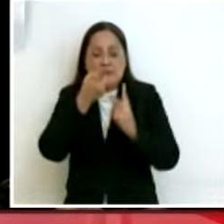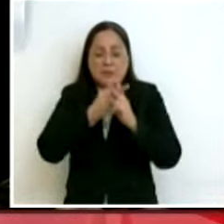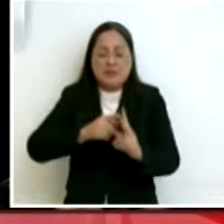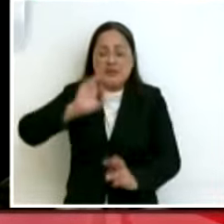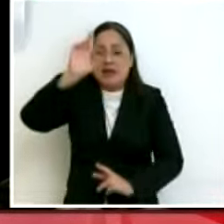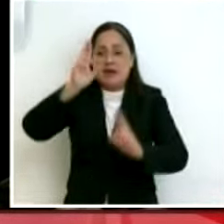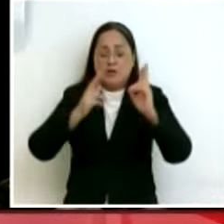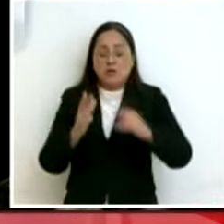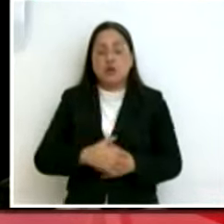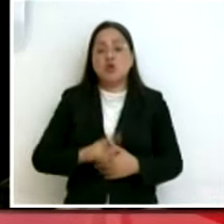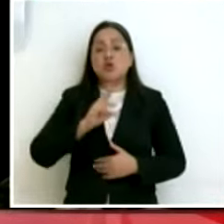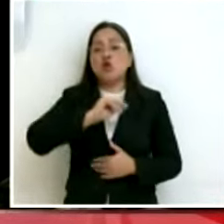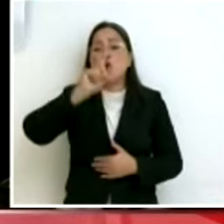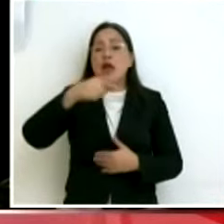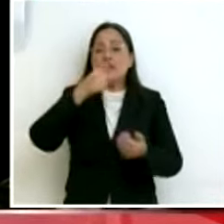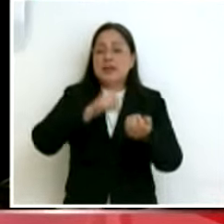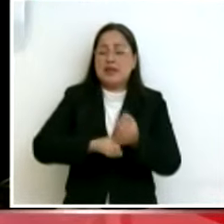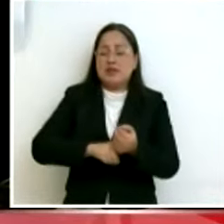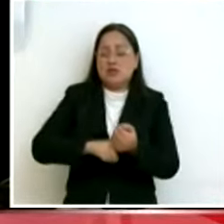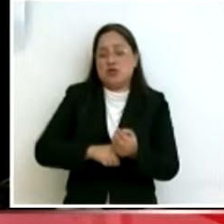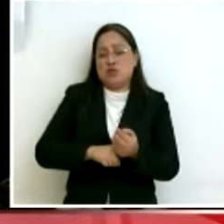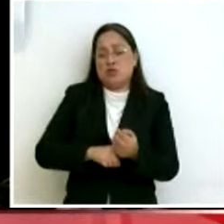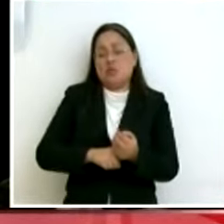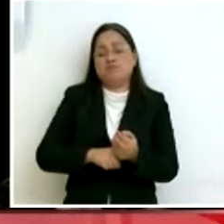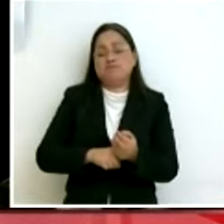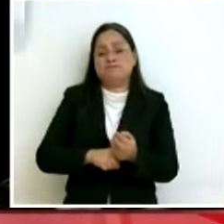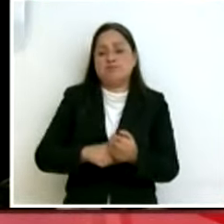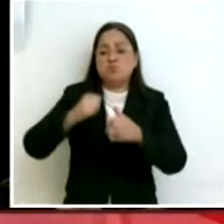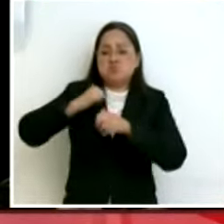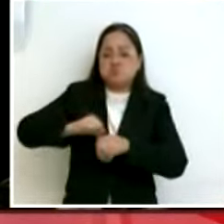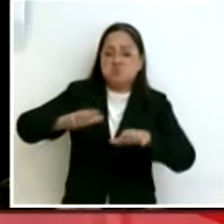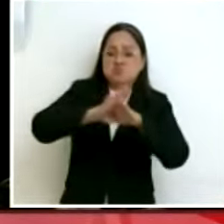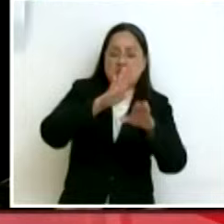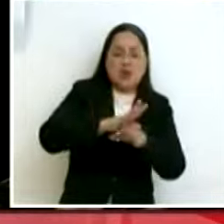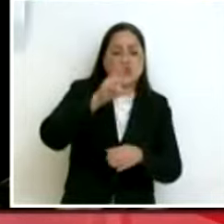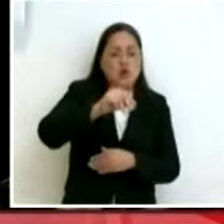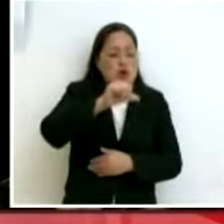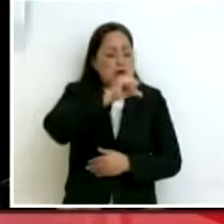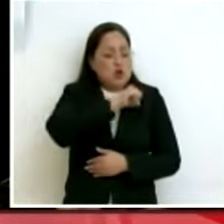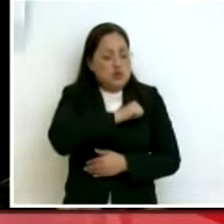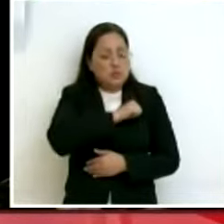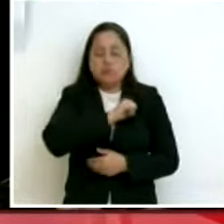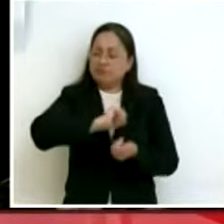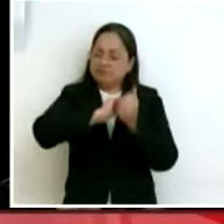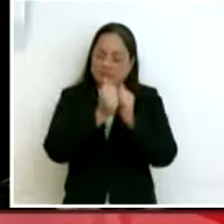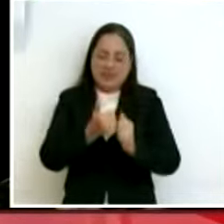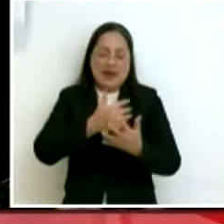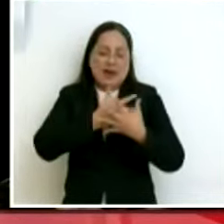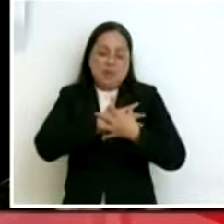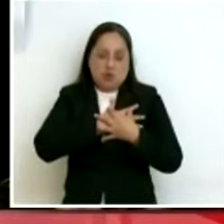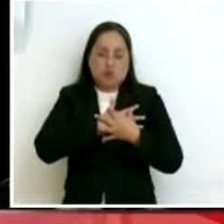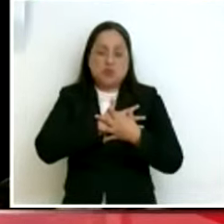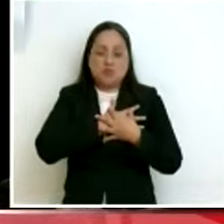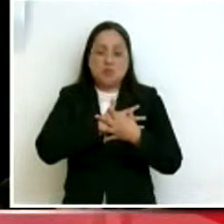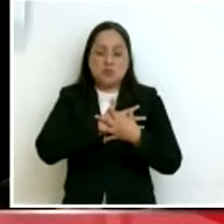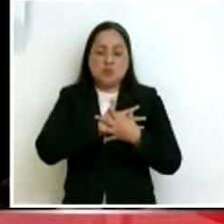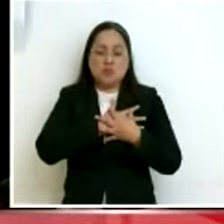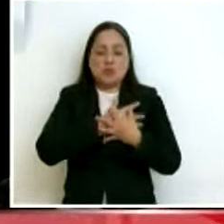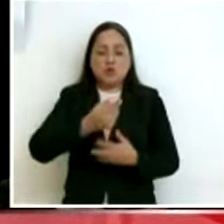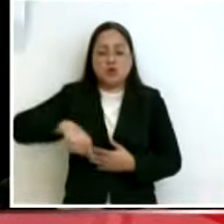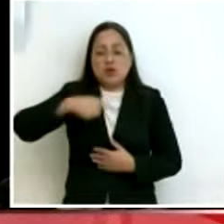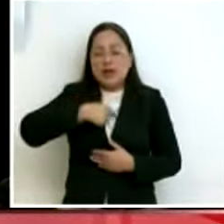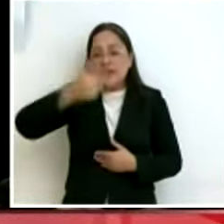únicamente de cambiar las estructuras, sino de cambiar nuestro egoísmo por el amor y entender que